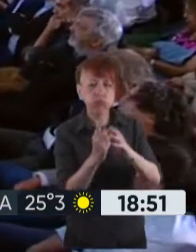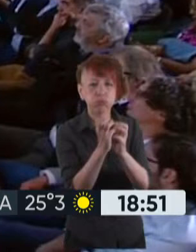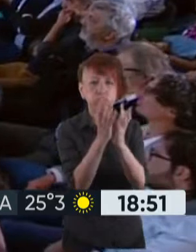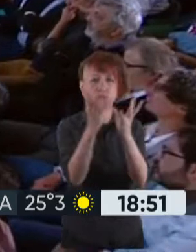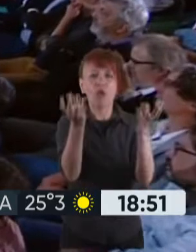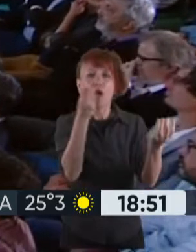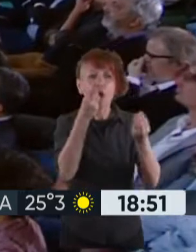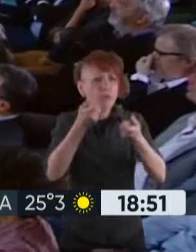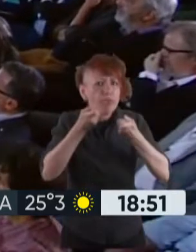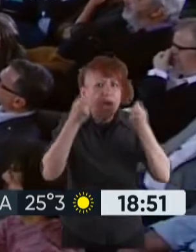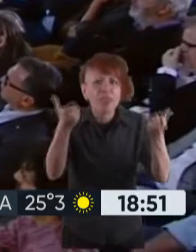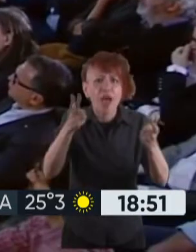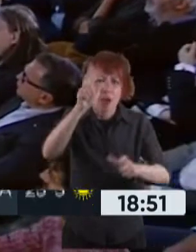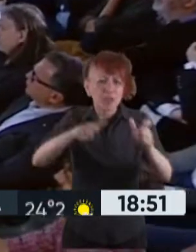los